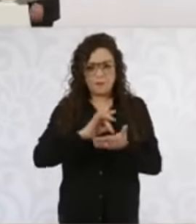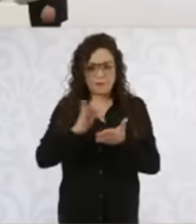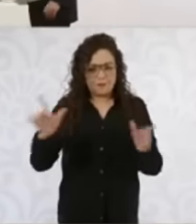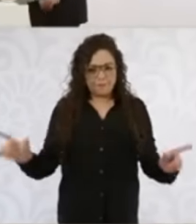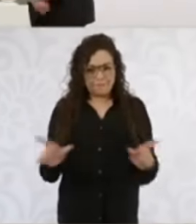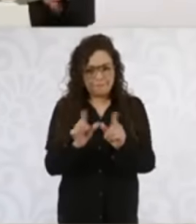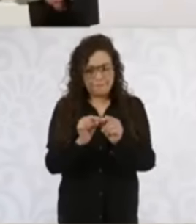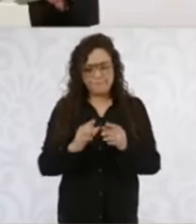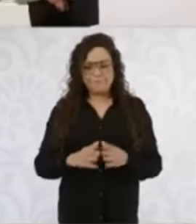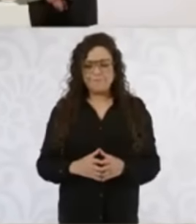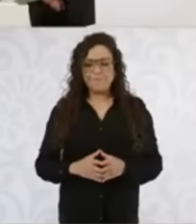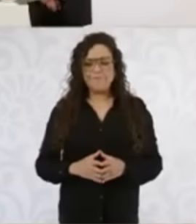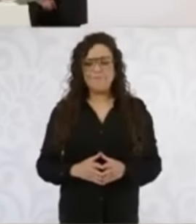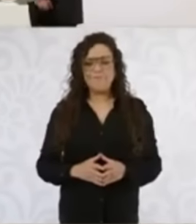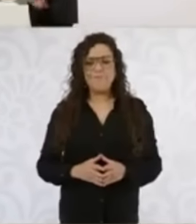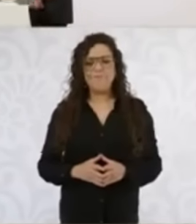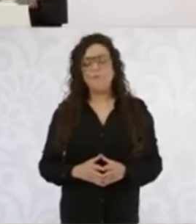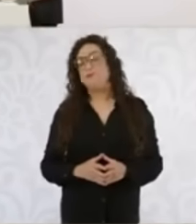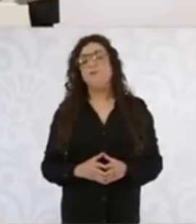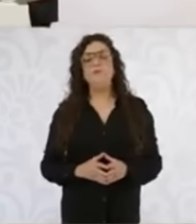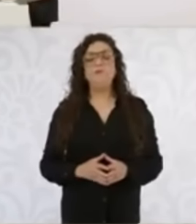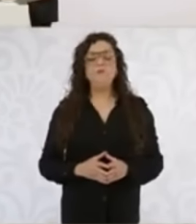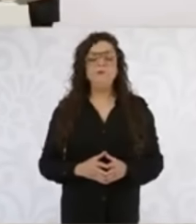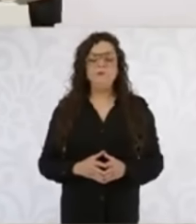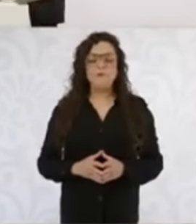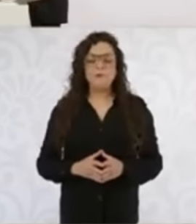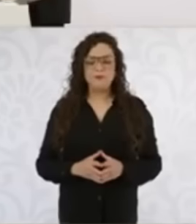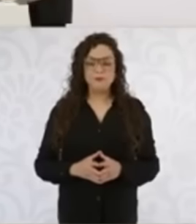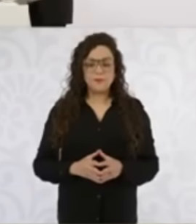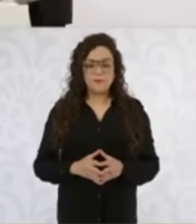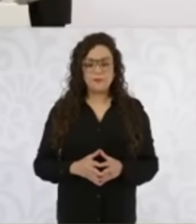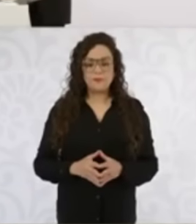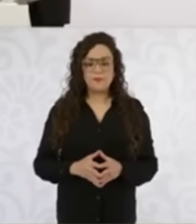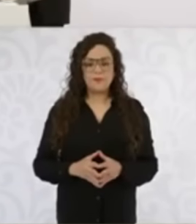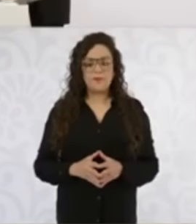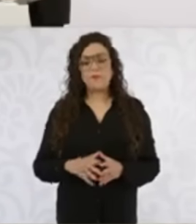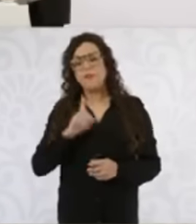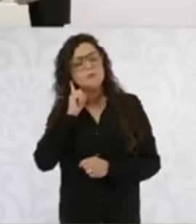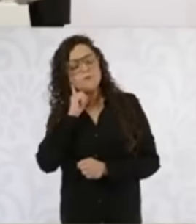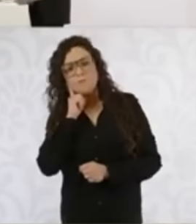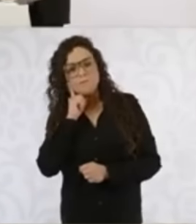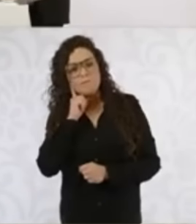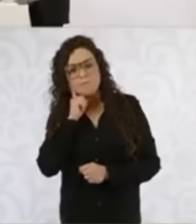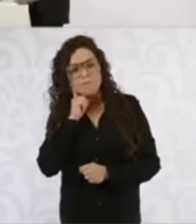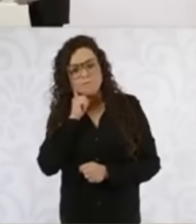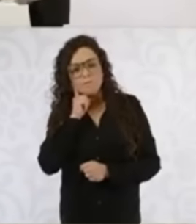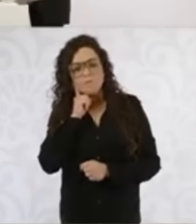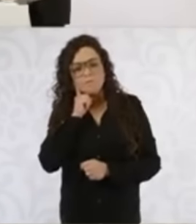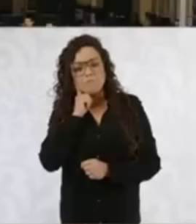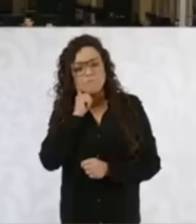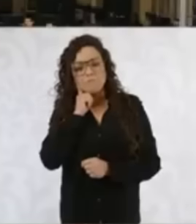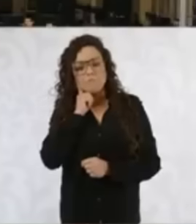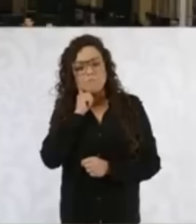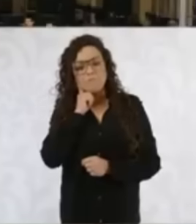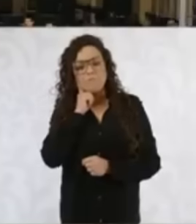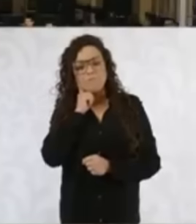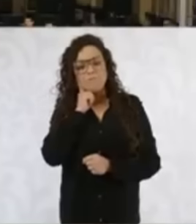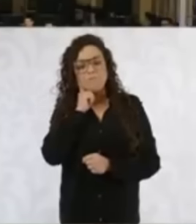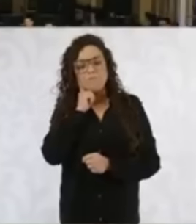presupuesto, sí hay presupuesto y aumento para todos, amigas y amigos. En este video vamos a